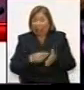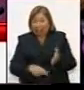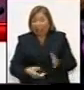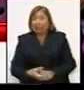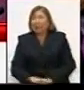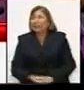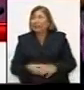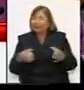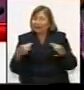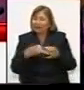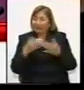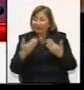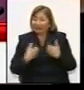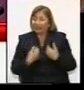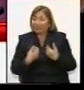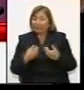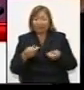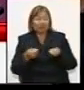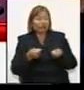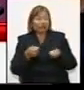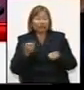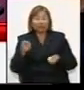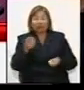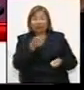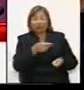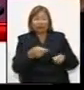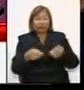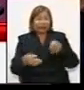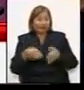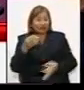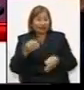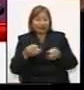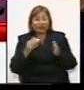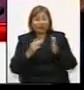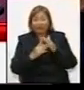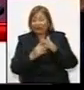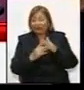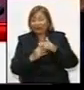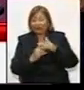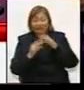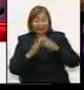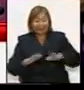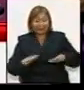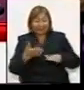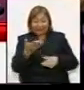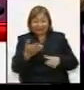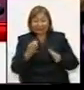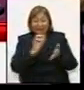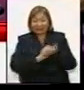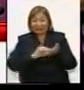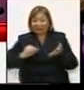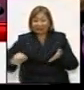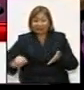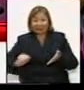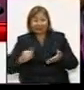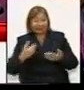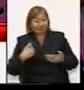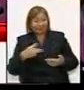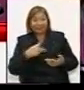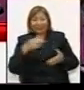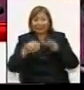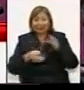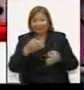los congresistas vamos a estar sujetos a que ellos sean juez y parte, porque son ellos los que quitarían la inmunidad y son ellos los que nos juzgarían